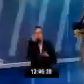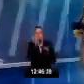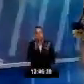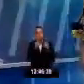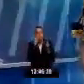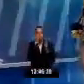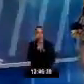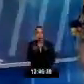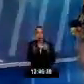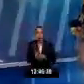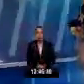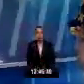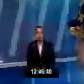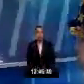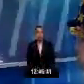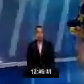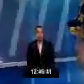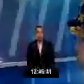veamos